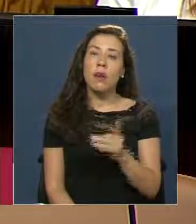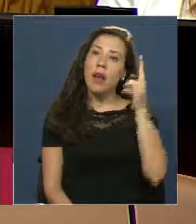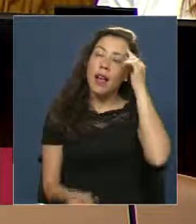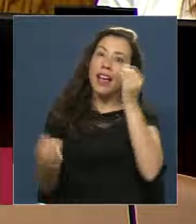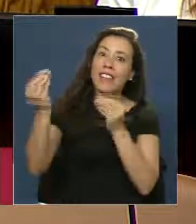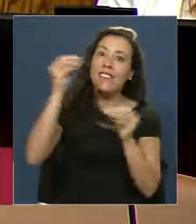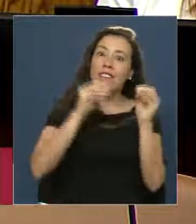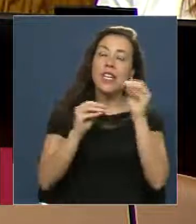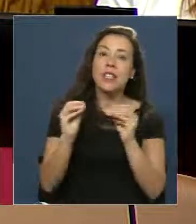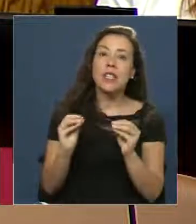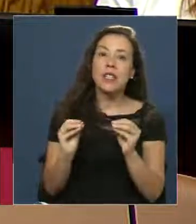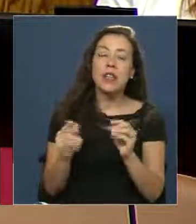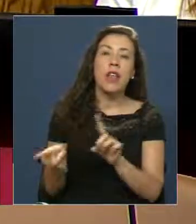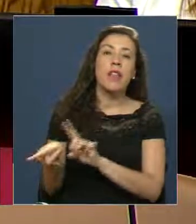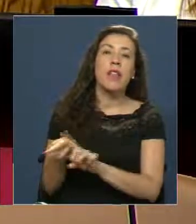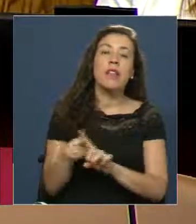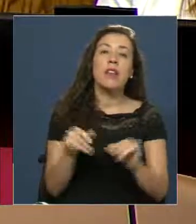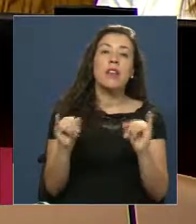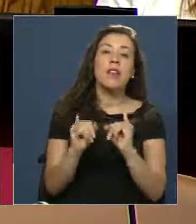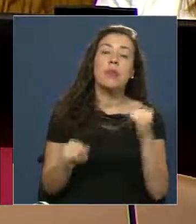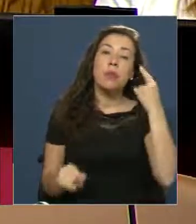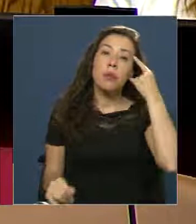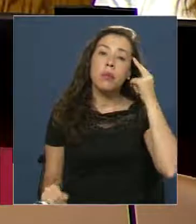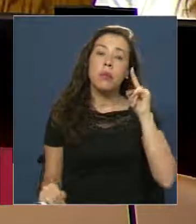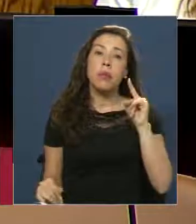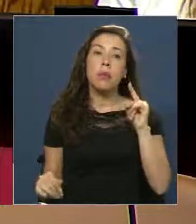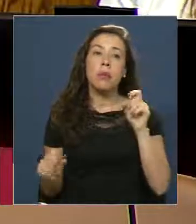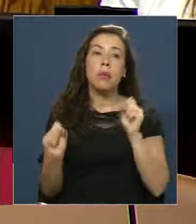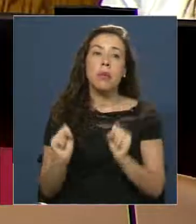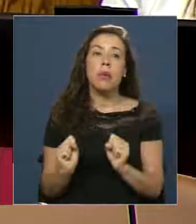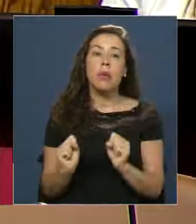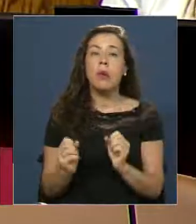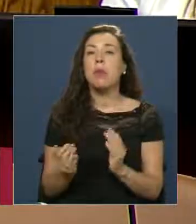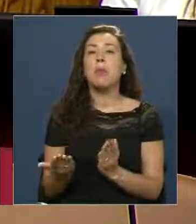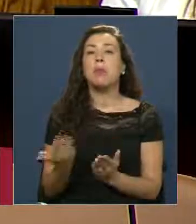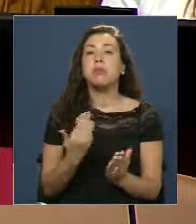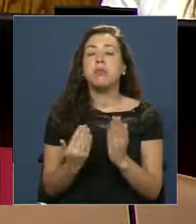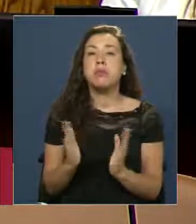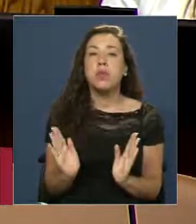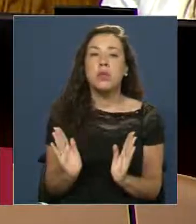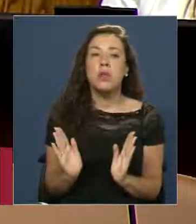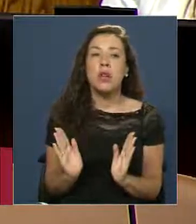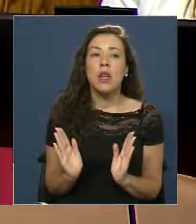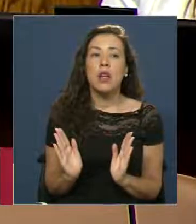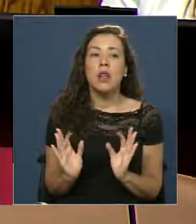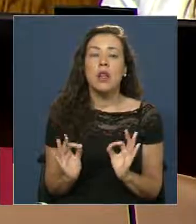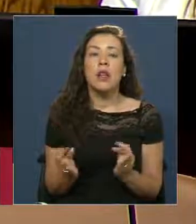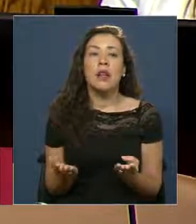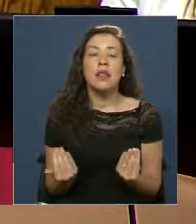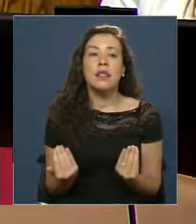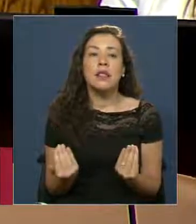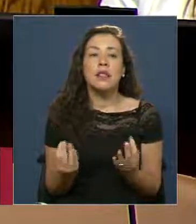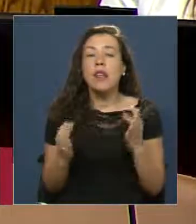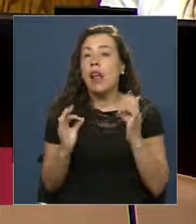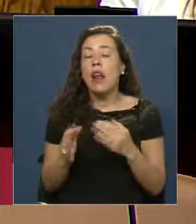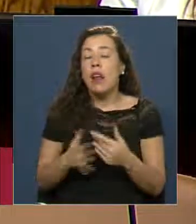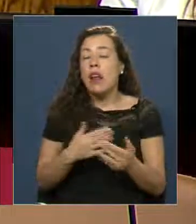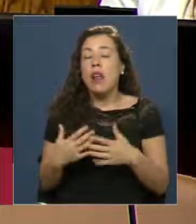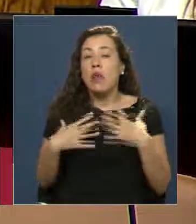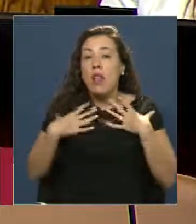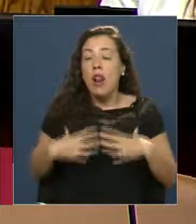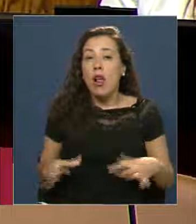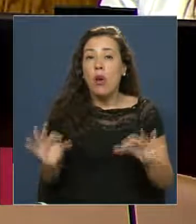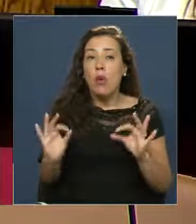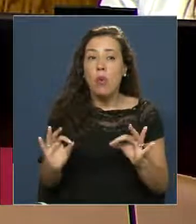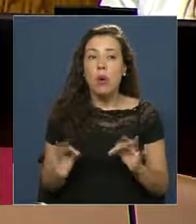inventando distintos mecanismos para poder protegernos de esta necesidad, que es una necesidad biológica y que